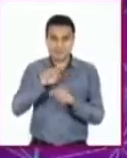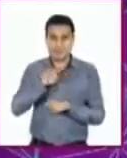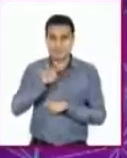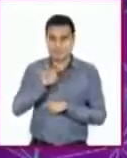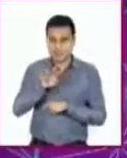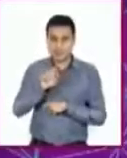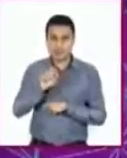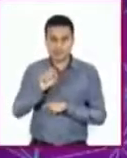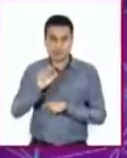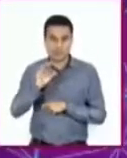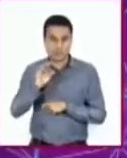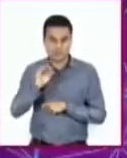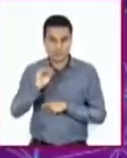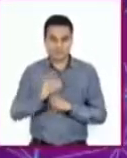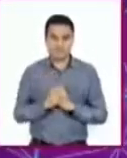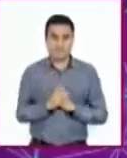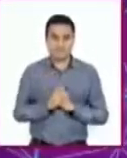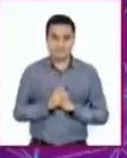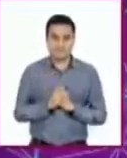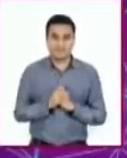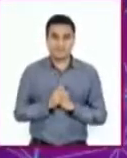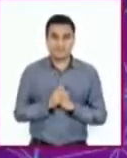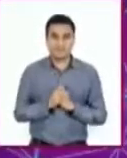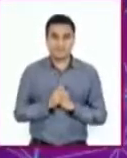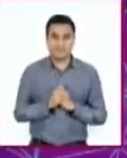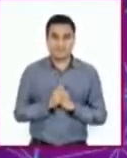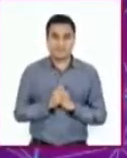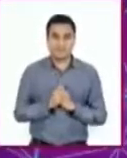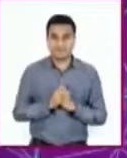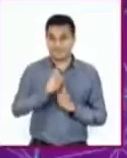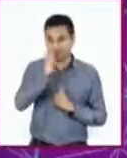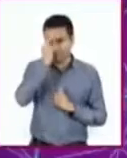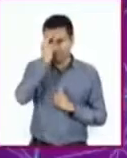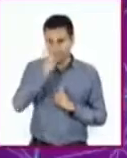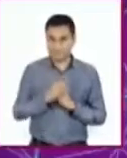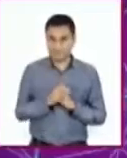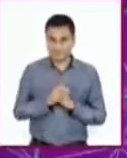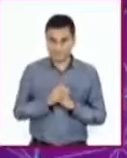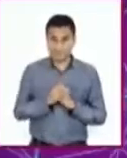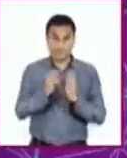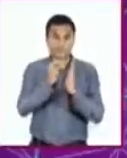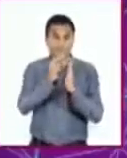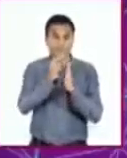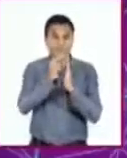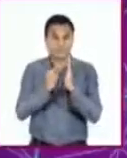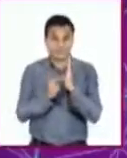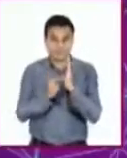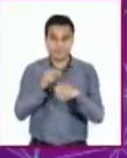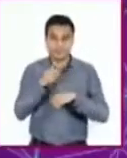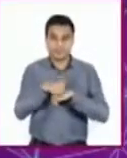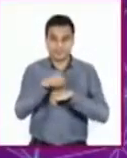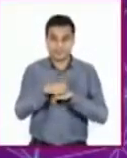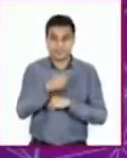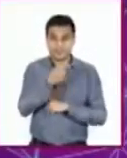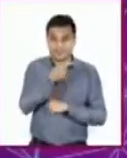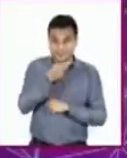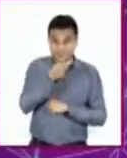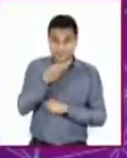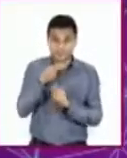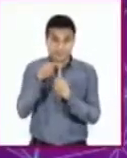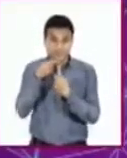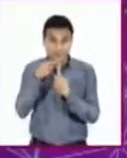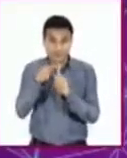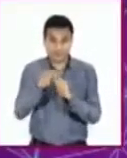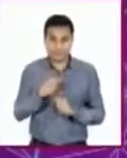enteros 90 centésimos. Respetando la regla de la adición de números positivos y negativos,